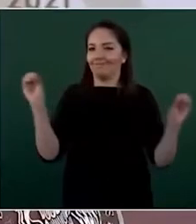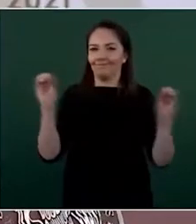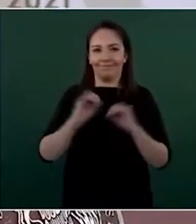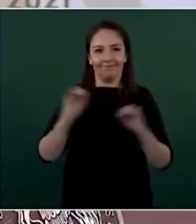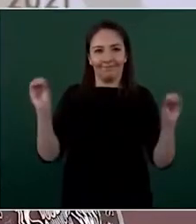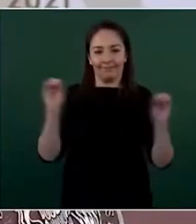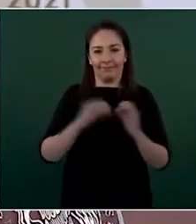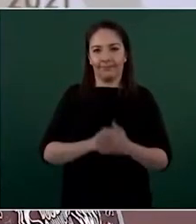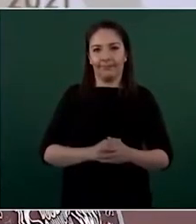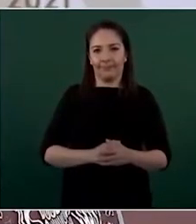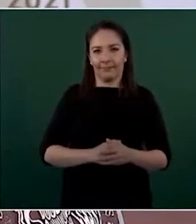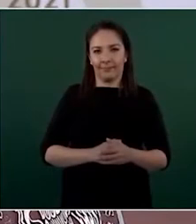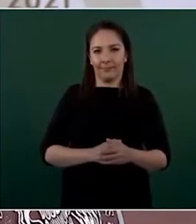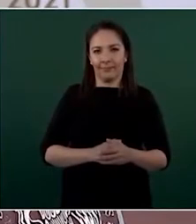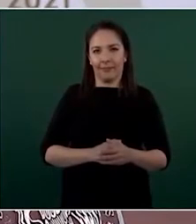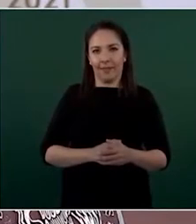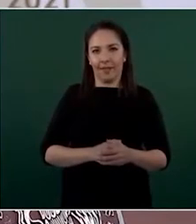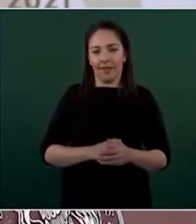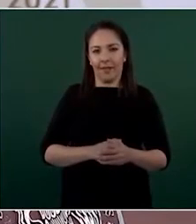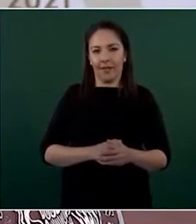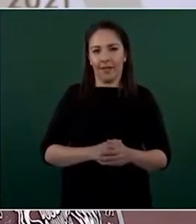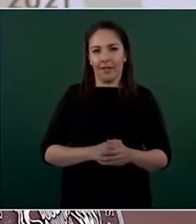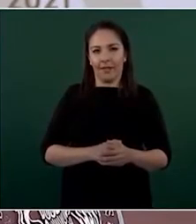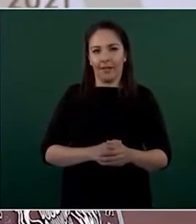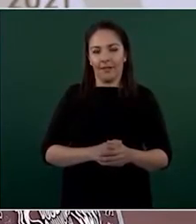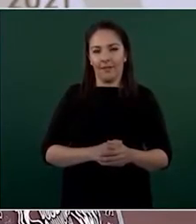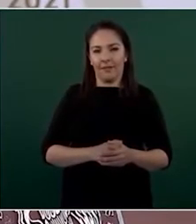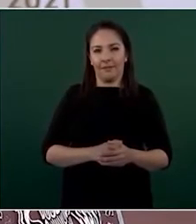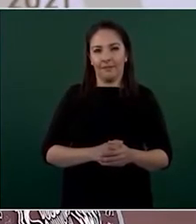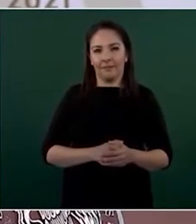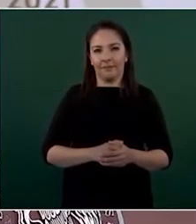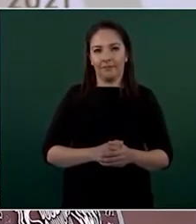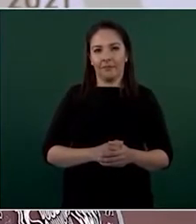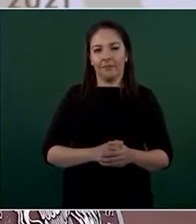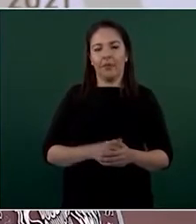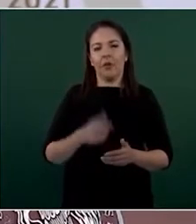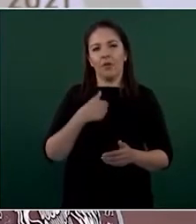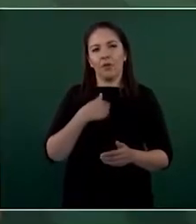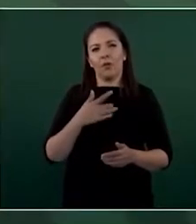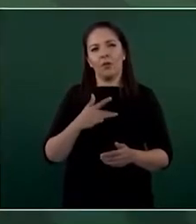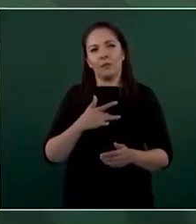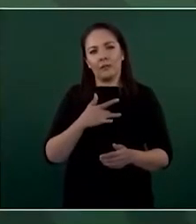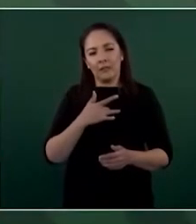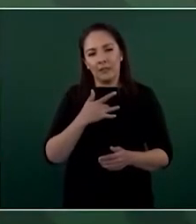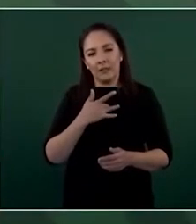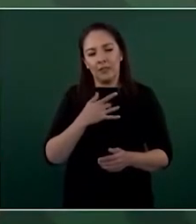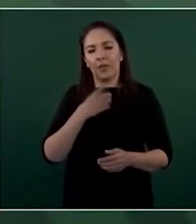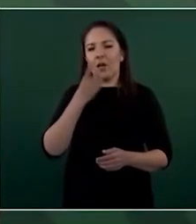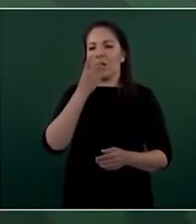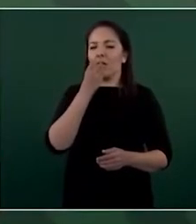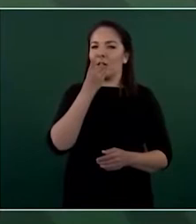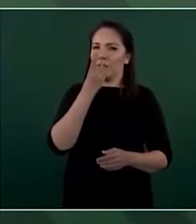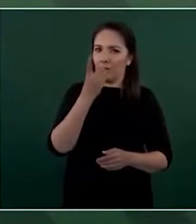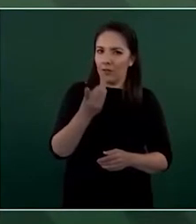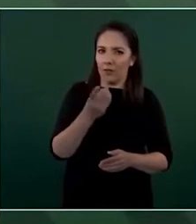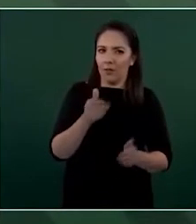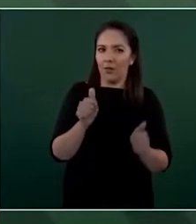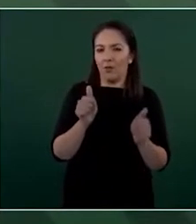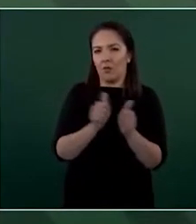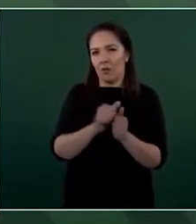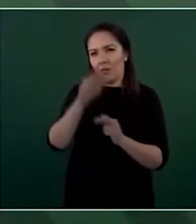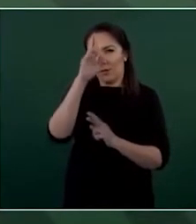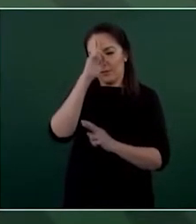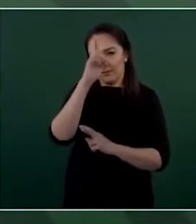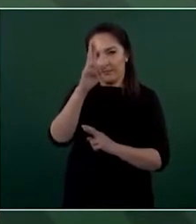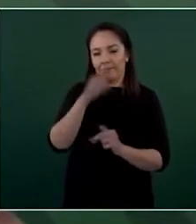Lo que siento, y lo comento de manera respetuosa y fraterna, es